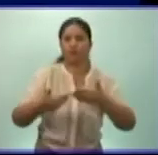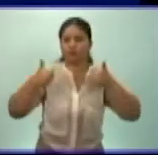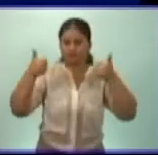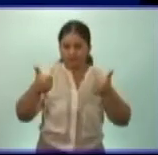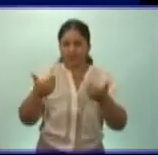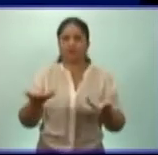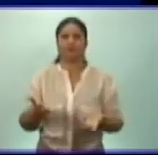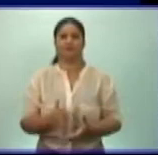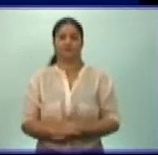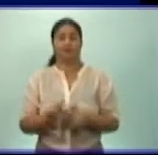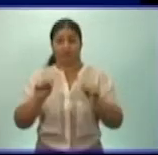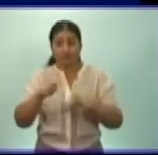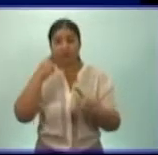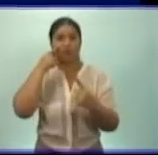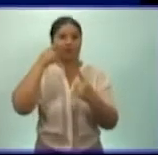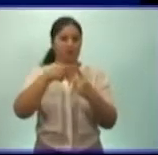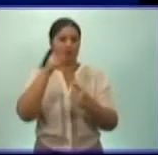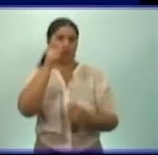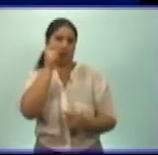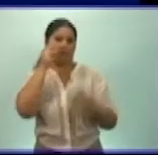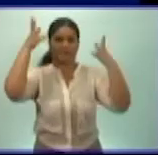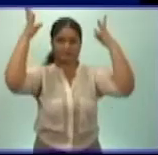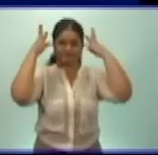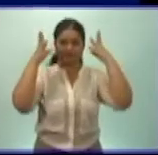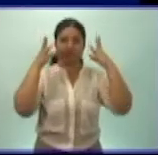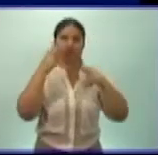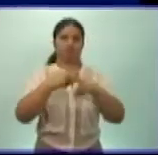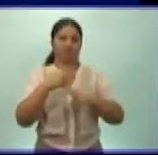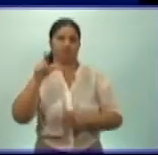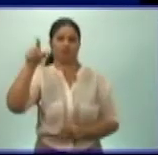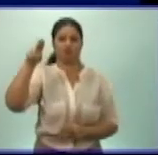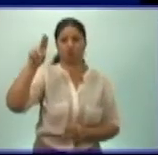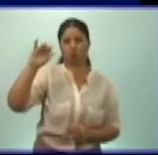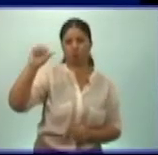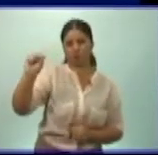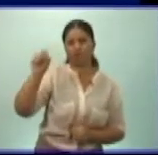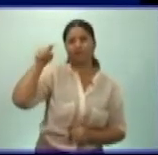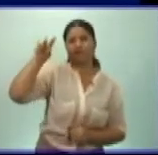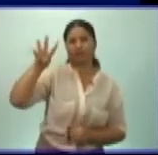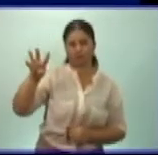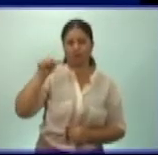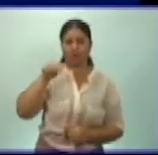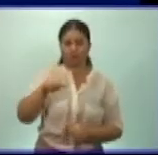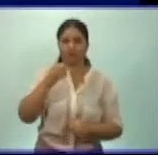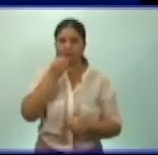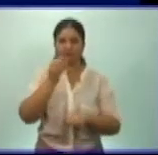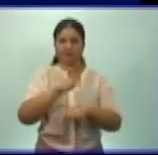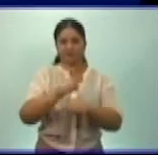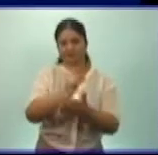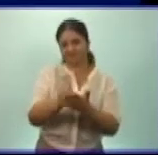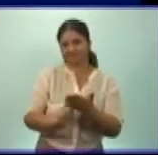rey Luis XIV. Les doy unos minutos para que tomen nota y después continuamos.